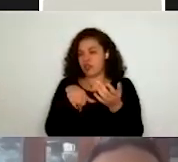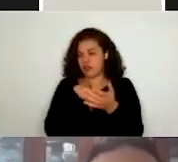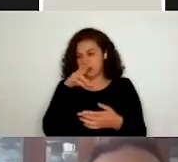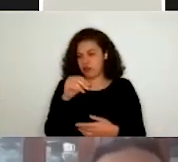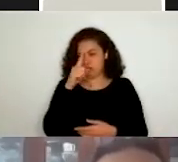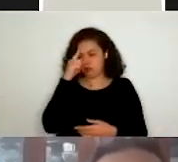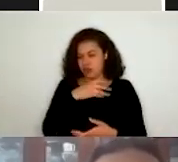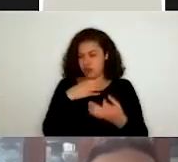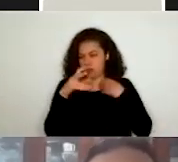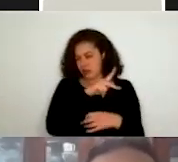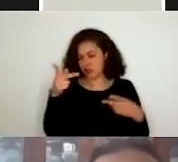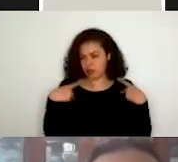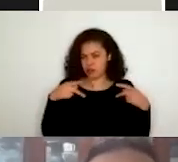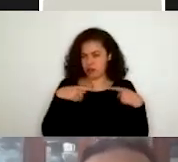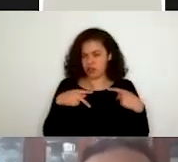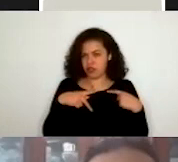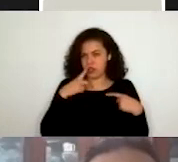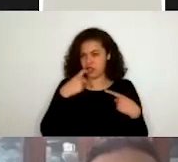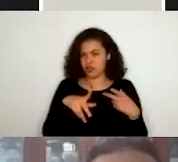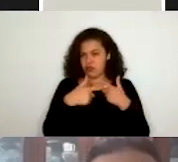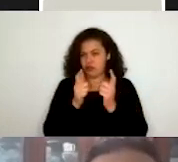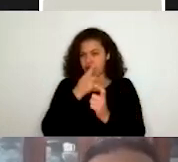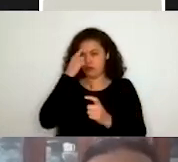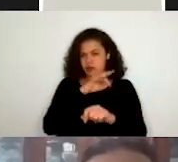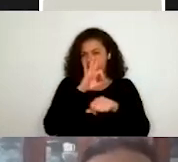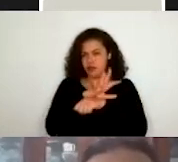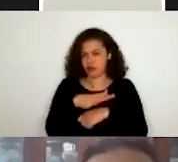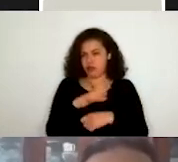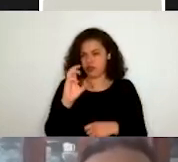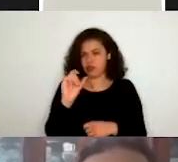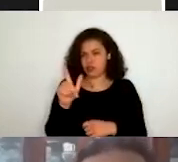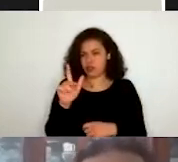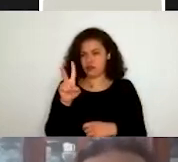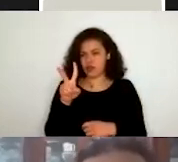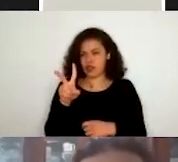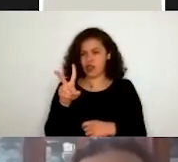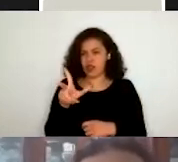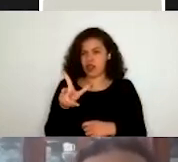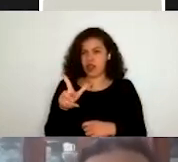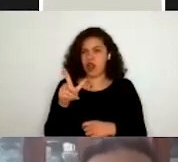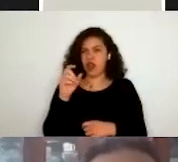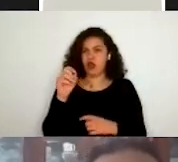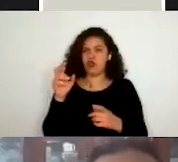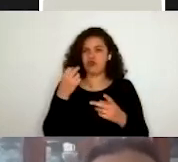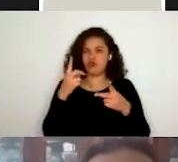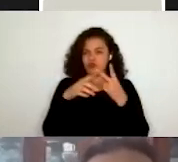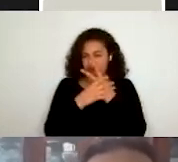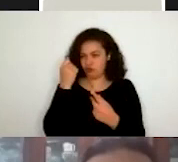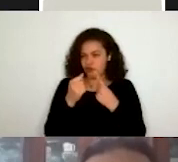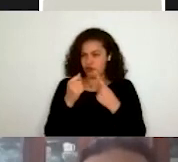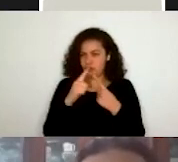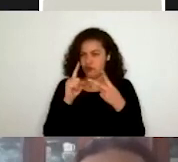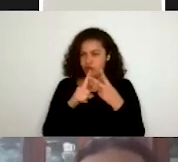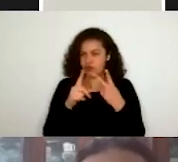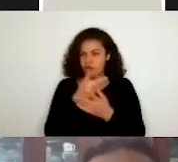Capacitar a todo el personal y a las brigadas de protección civil o brigada multifuncional implementando programas de